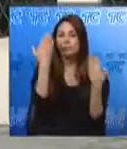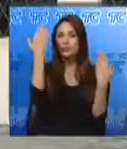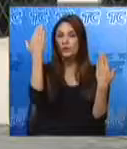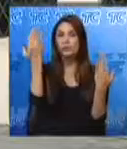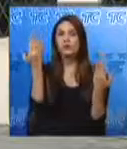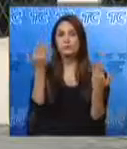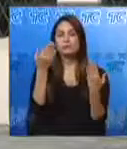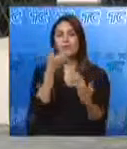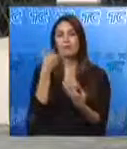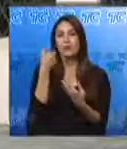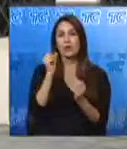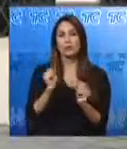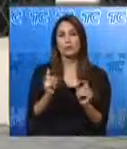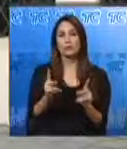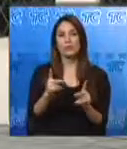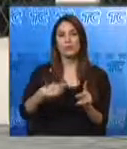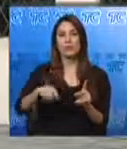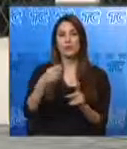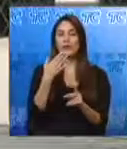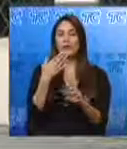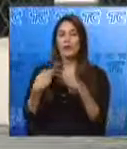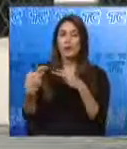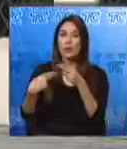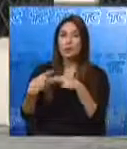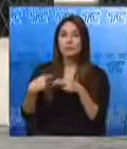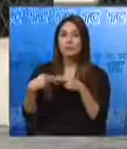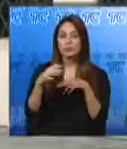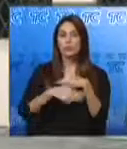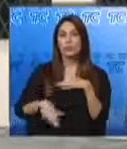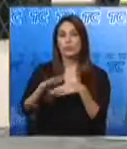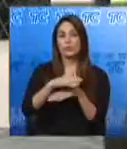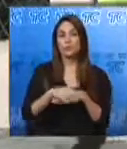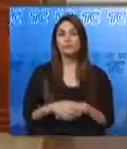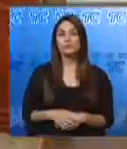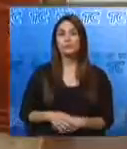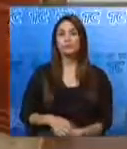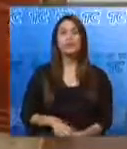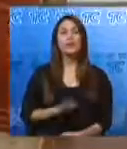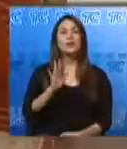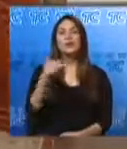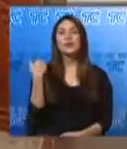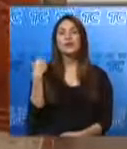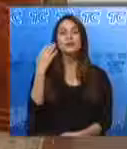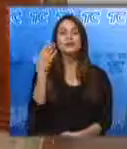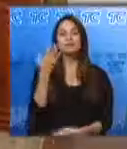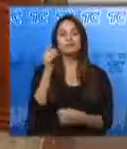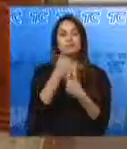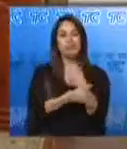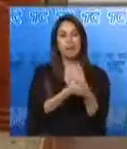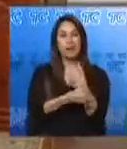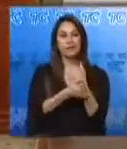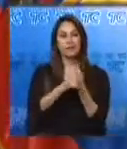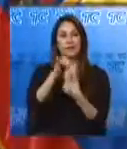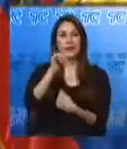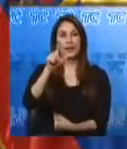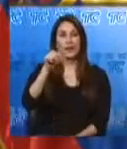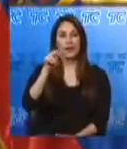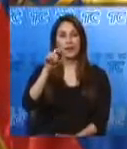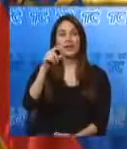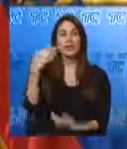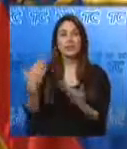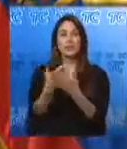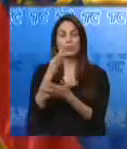para conseguir mejores condiciones de negociación en la ONU. Tailandia fue el país que ejerció la presidencia pro tempore este año.